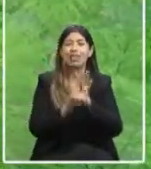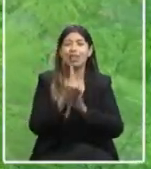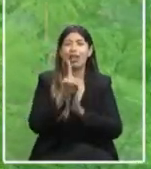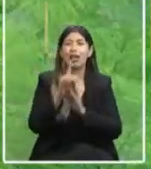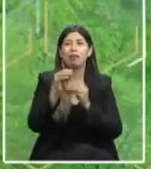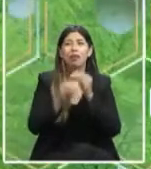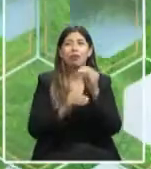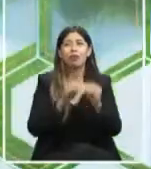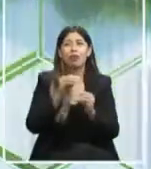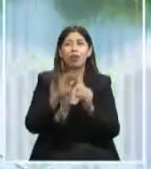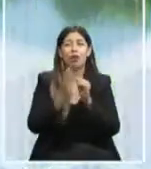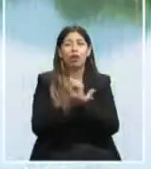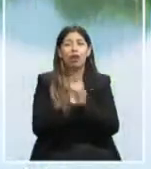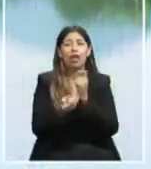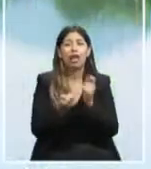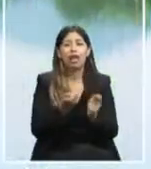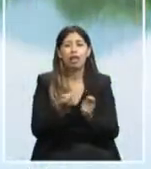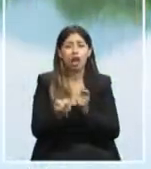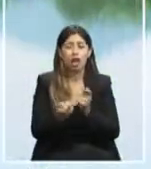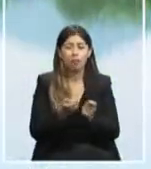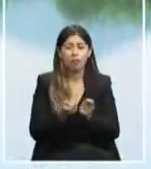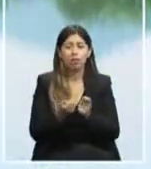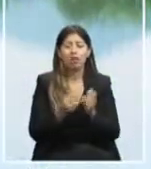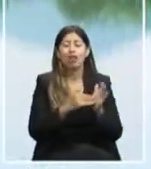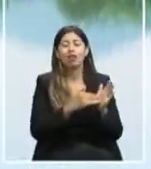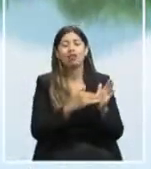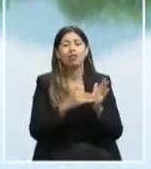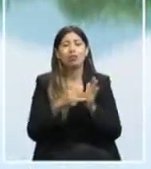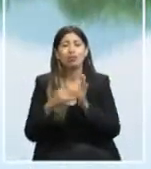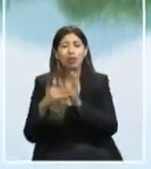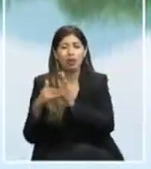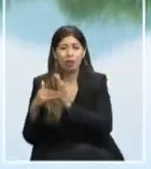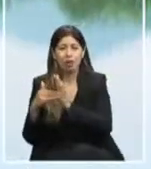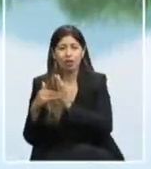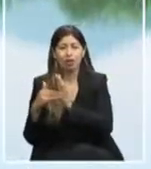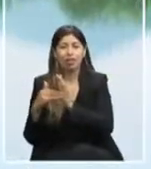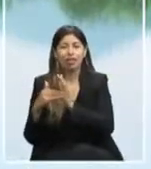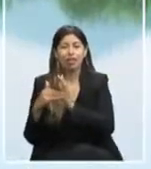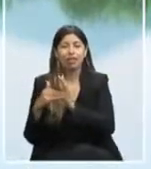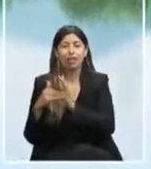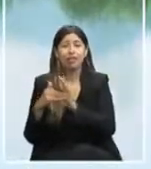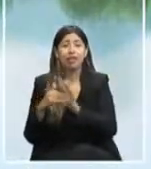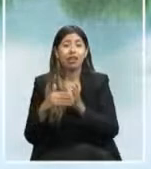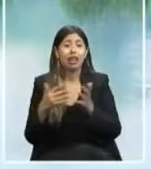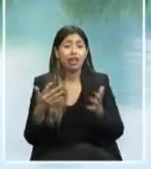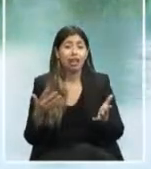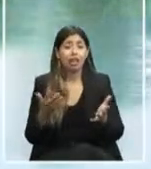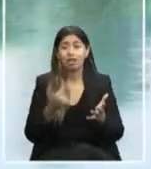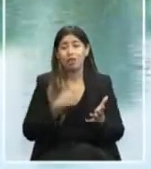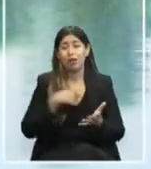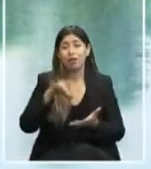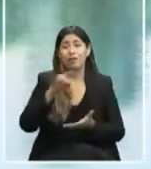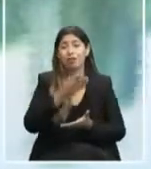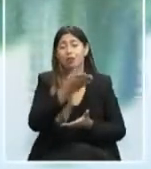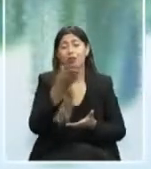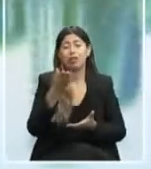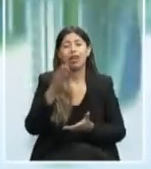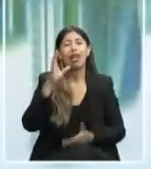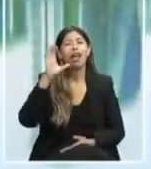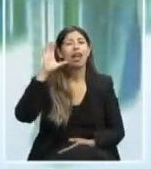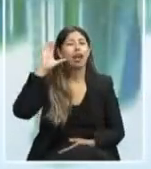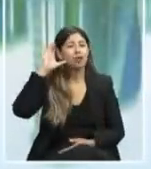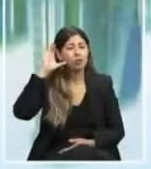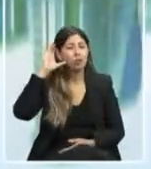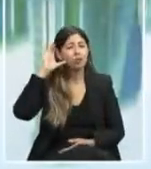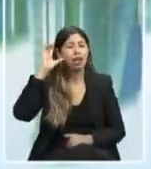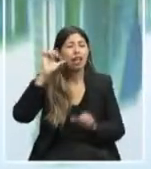procesos económicos que sean sostenibles. Y básicamente los invito a que escuchemos a